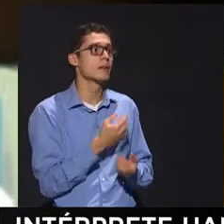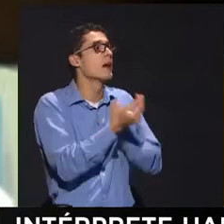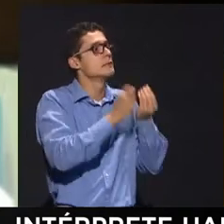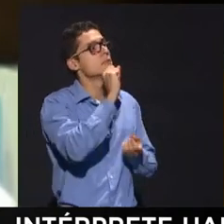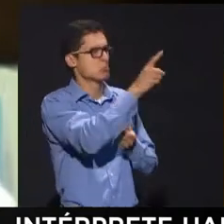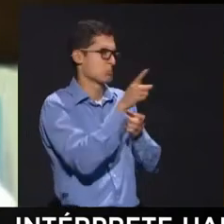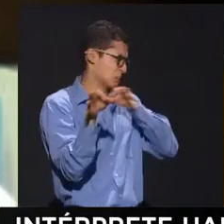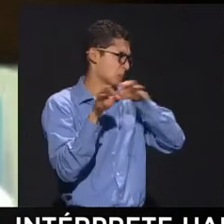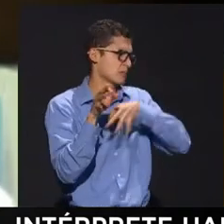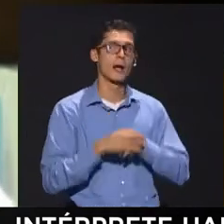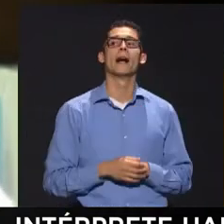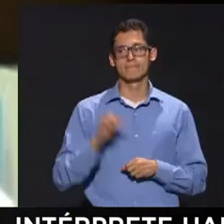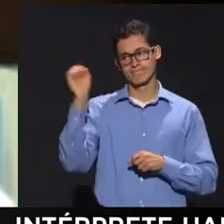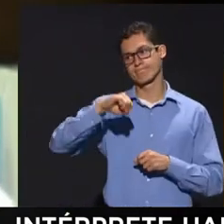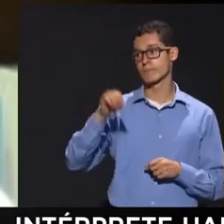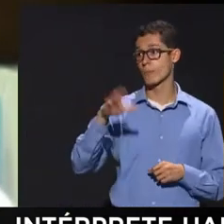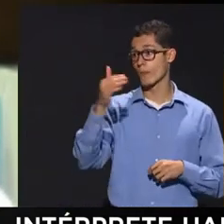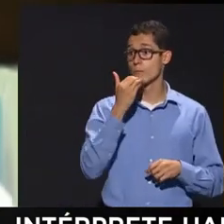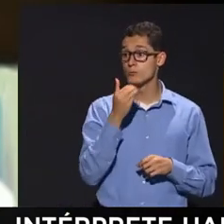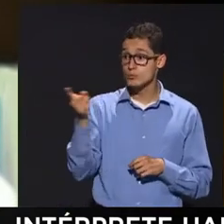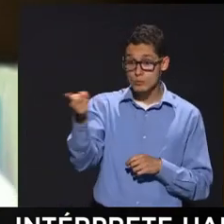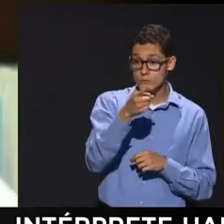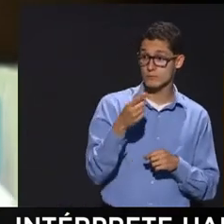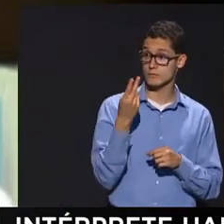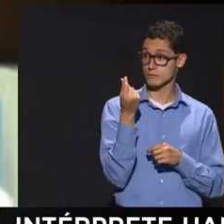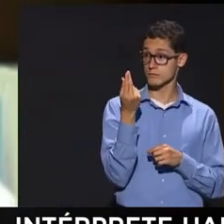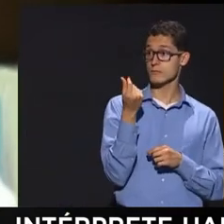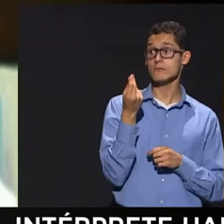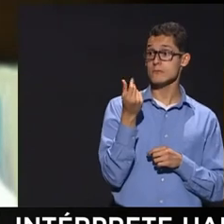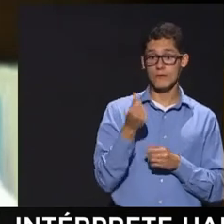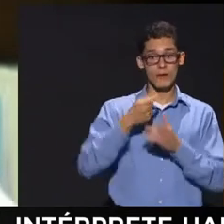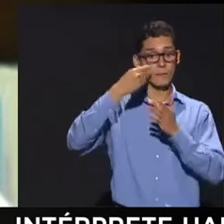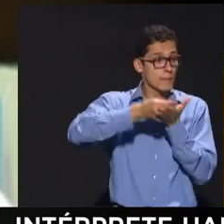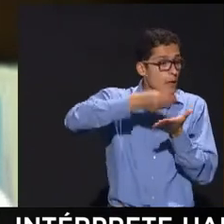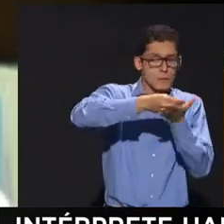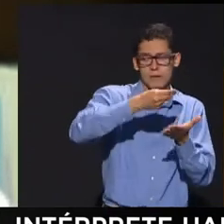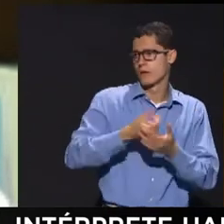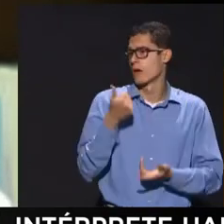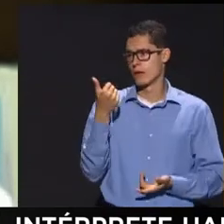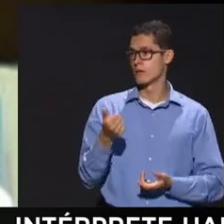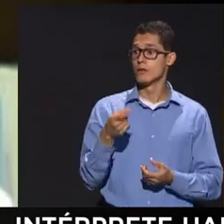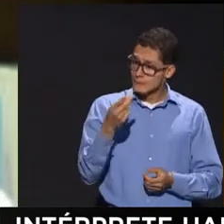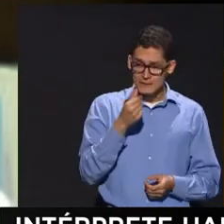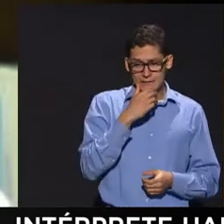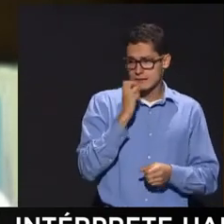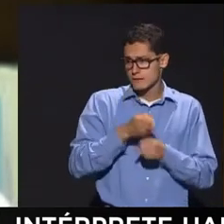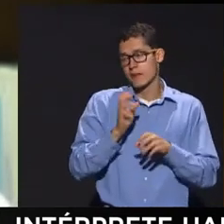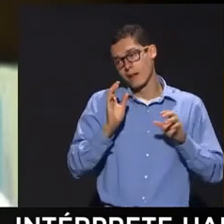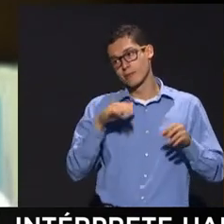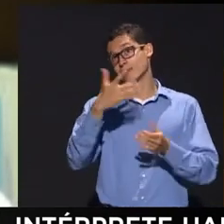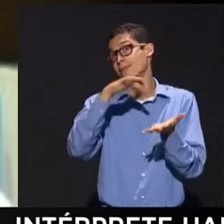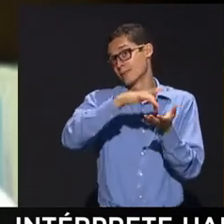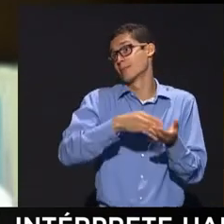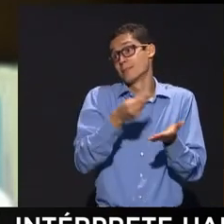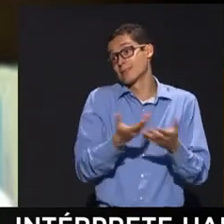sus servicios públicos y nos conviene, si tenemos forma de pagar, pues ahí tenemos una deuda menos a futuro y un estrés menos a futuro, paguemos los servicios. Cuando una familia del